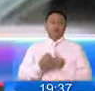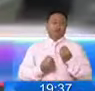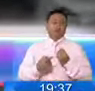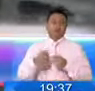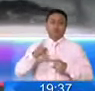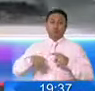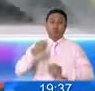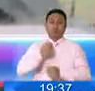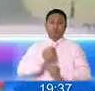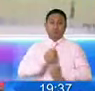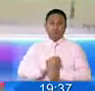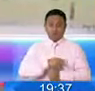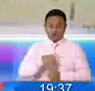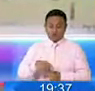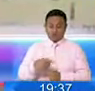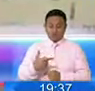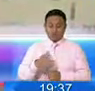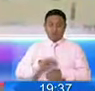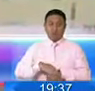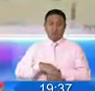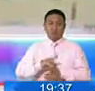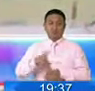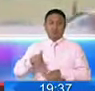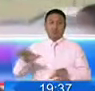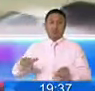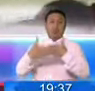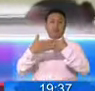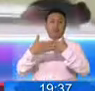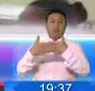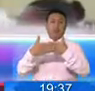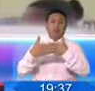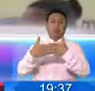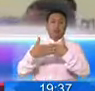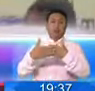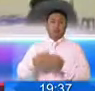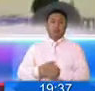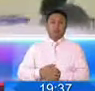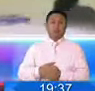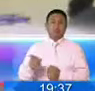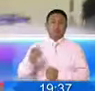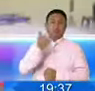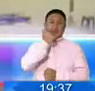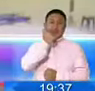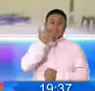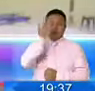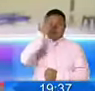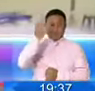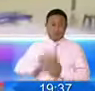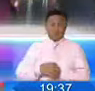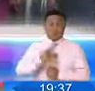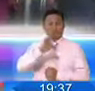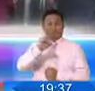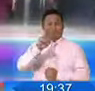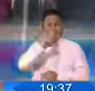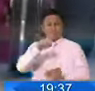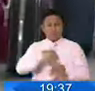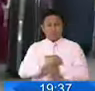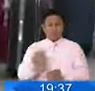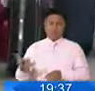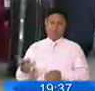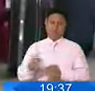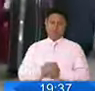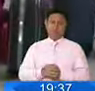acá por los 3 días de bloqueo que hubieron por las vías. Que inclusive estuvo muy, muy mal hecho porque para que cierren la vía 72 horas. Los